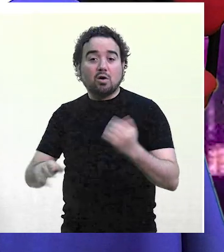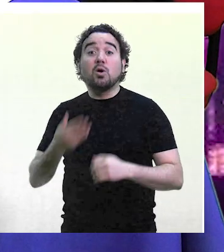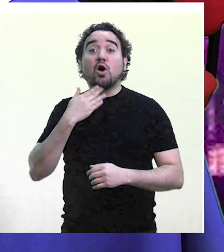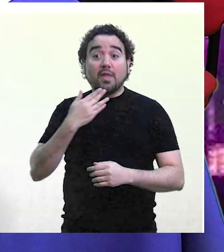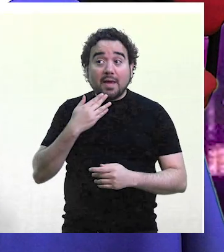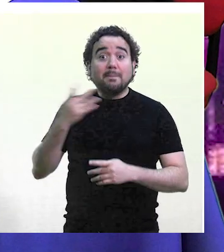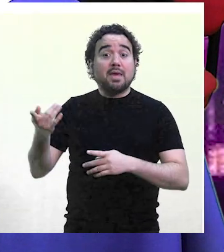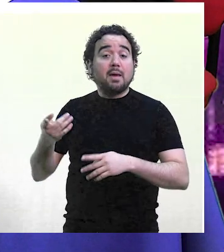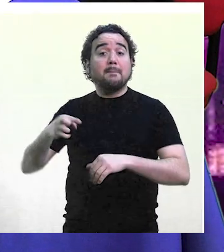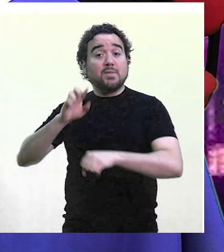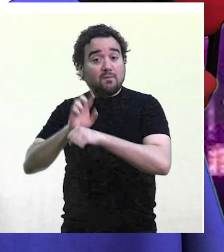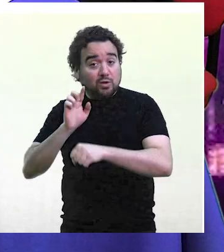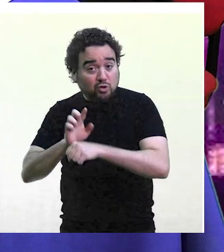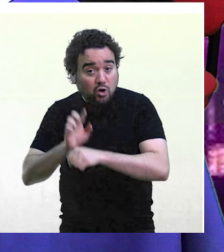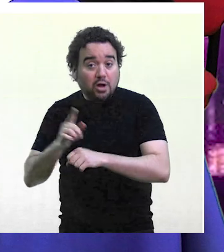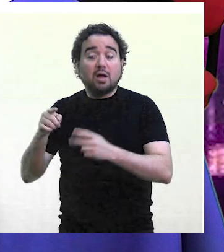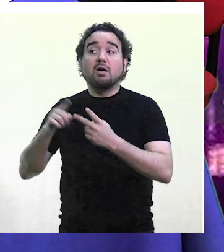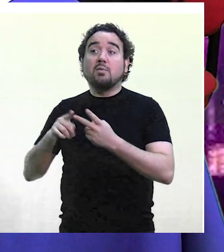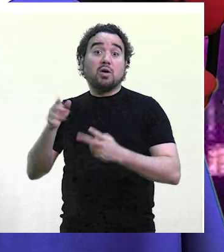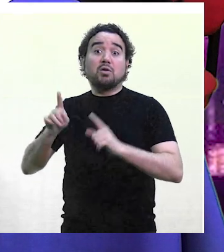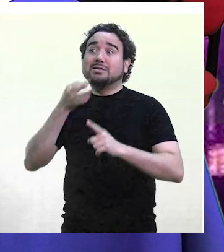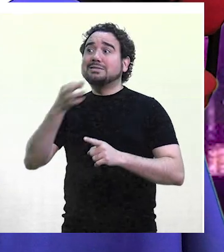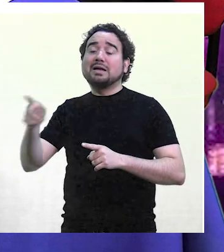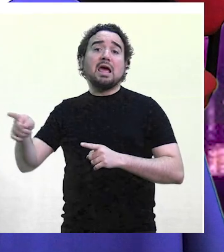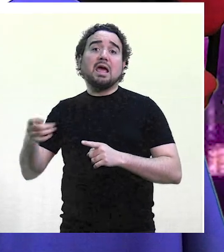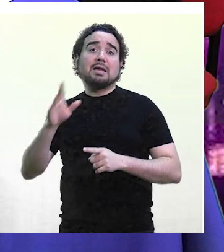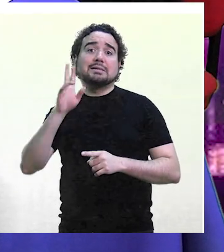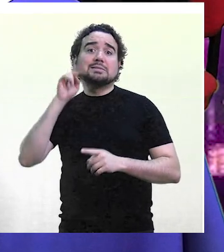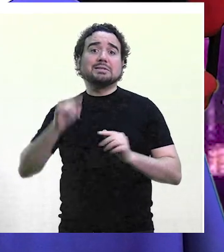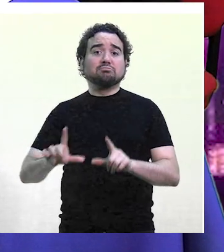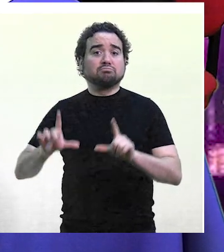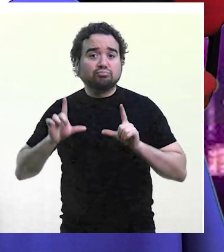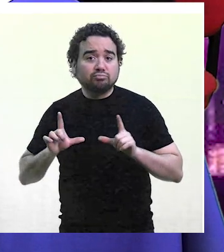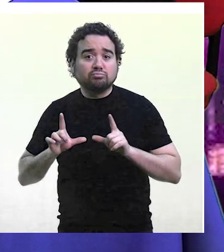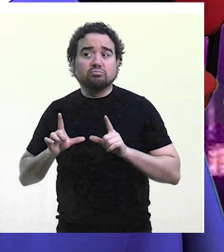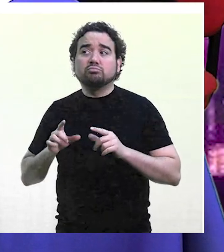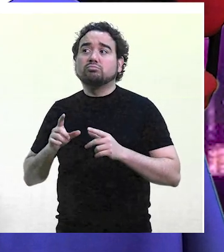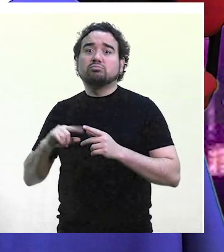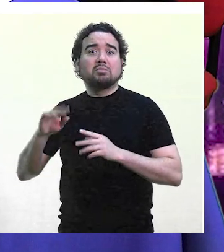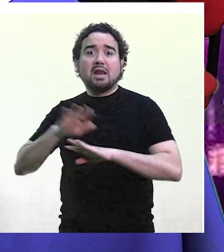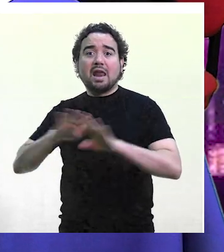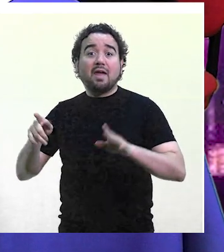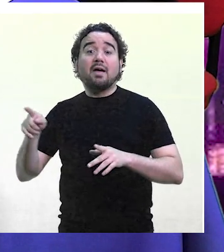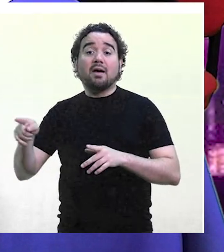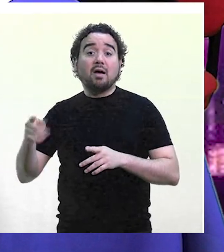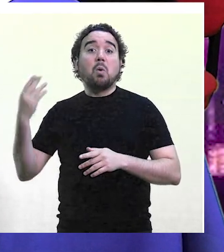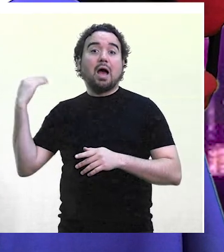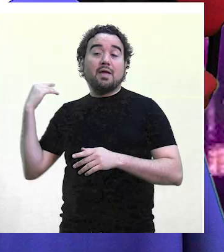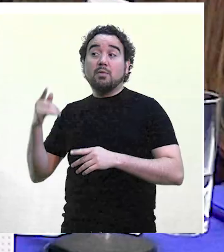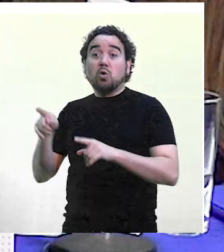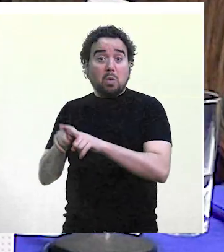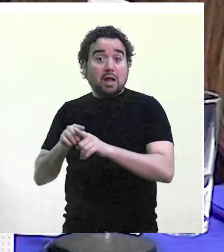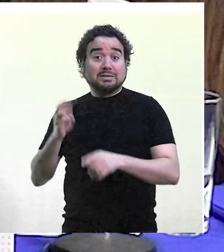muchos y no la consideran como profesora porque Exacto. no tuvo un título, No, claro, un cartón desde un inicio, pero ella hizo clases creo que desde los